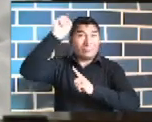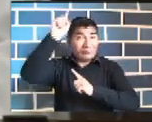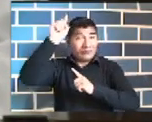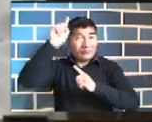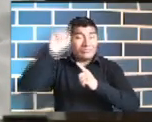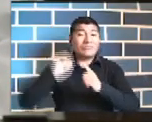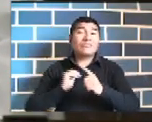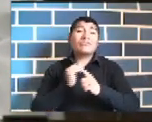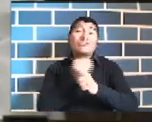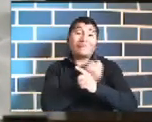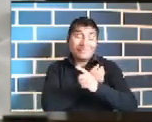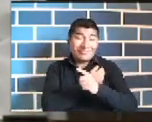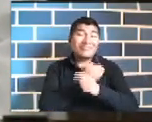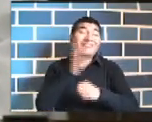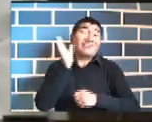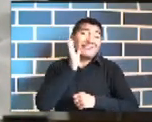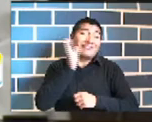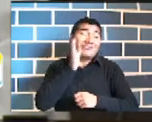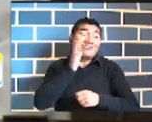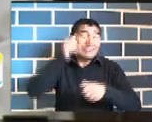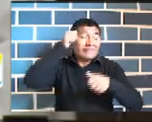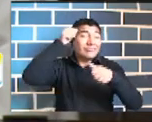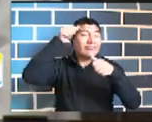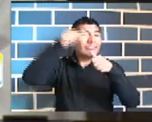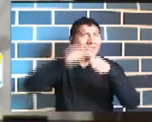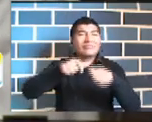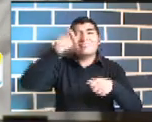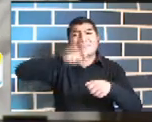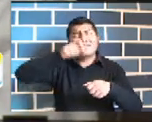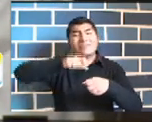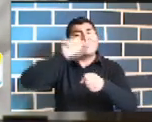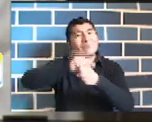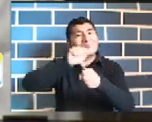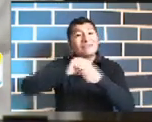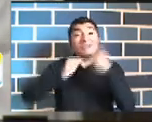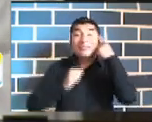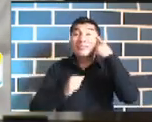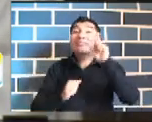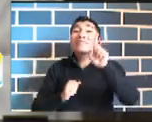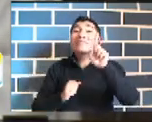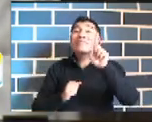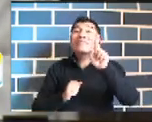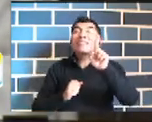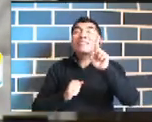y nuestras mamás nos recuerdan que debemos trabajar por la